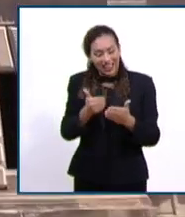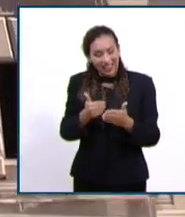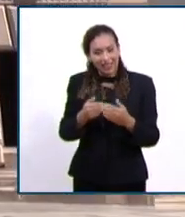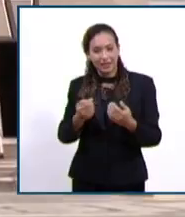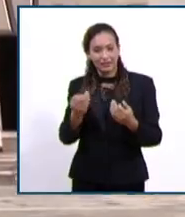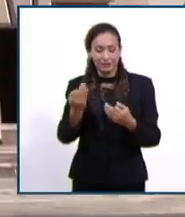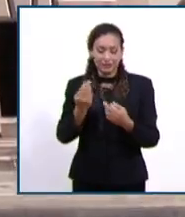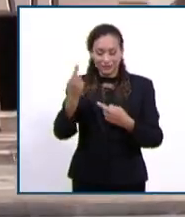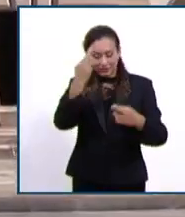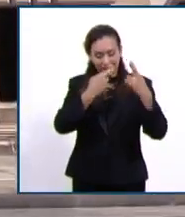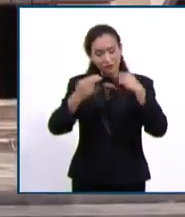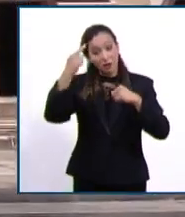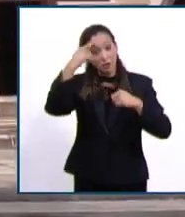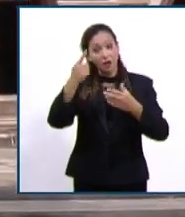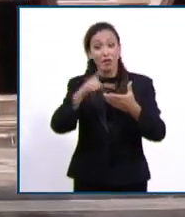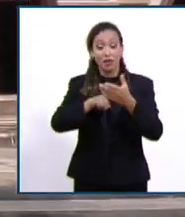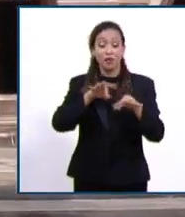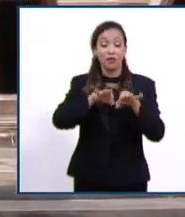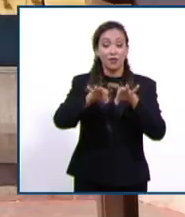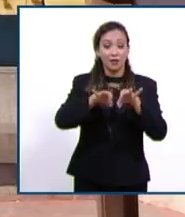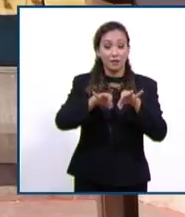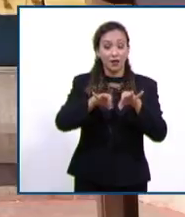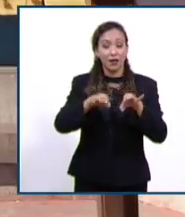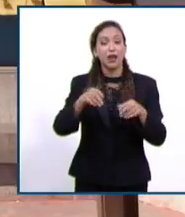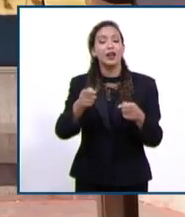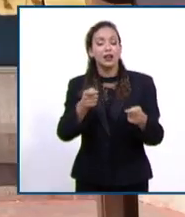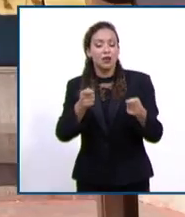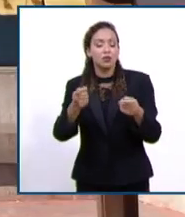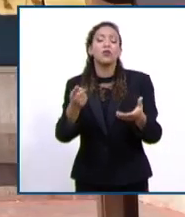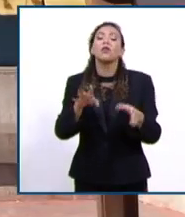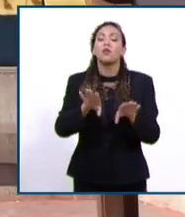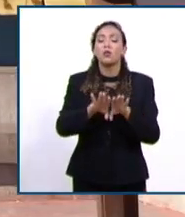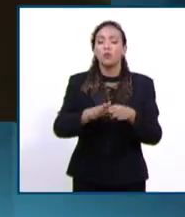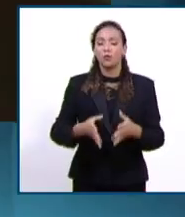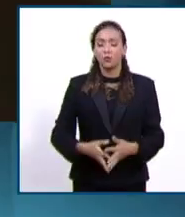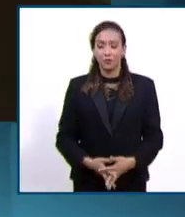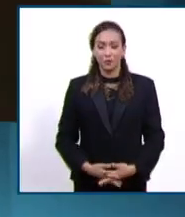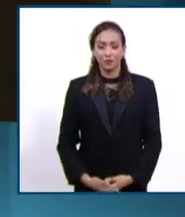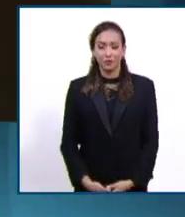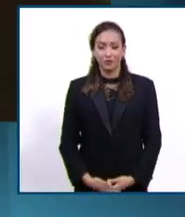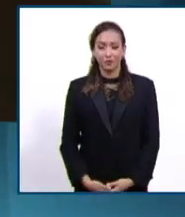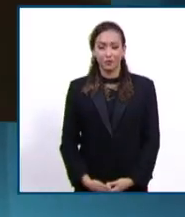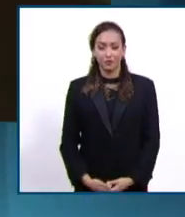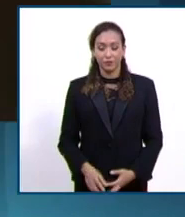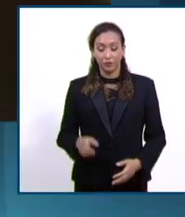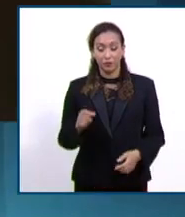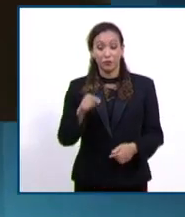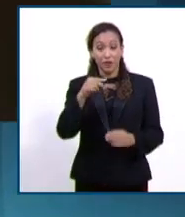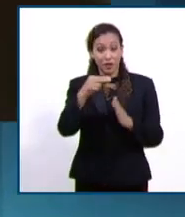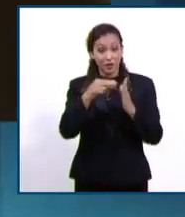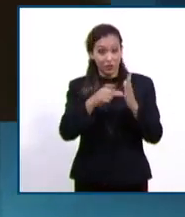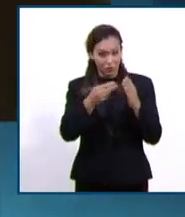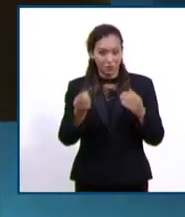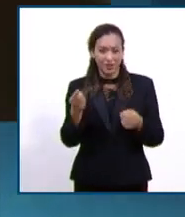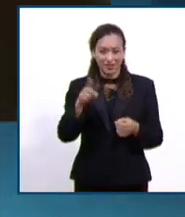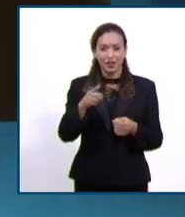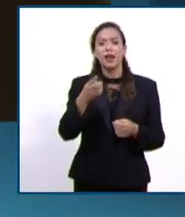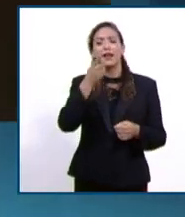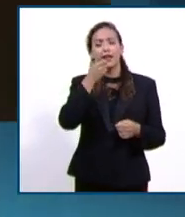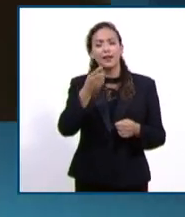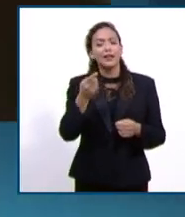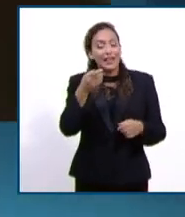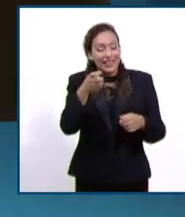específica de la función pública o del órgano interno de control que corresponda. La norma impugnada forma parte del régimen